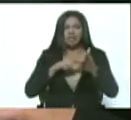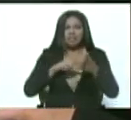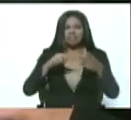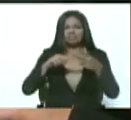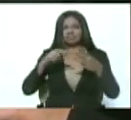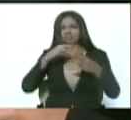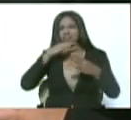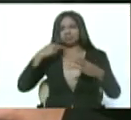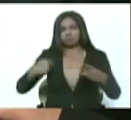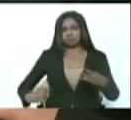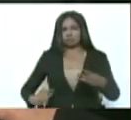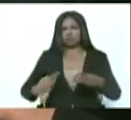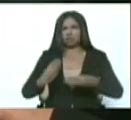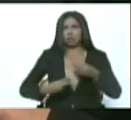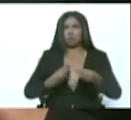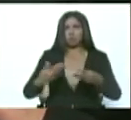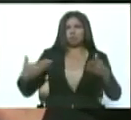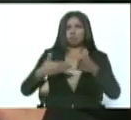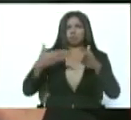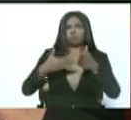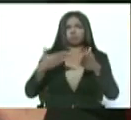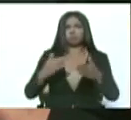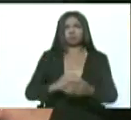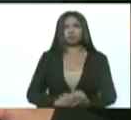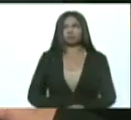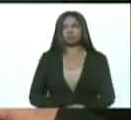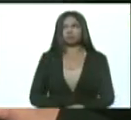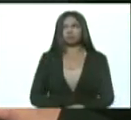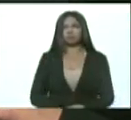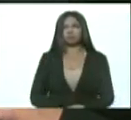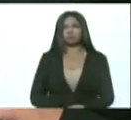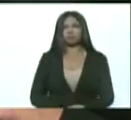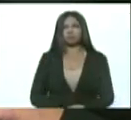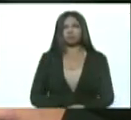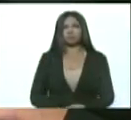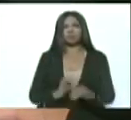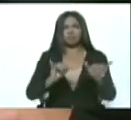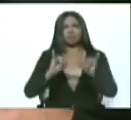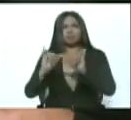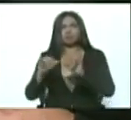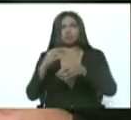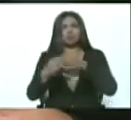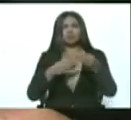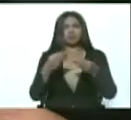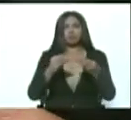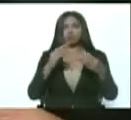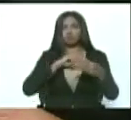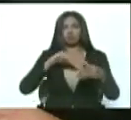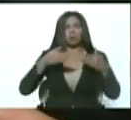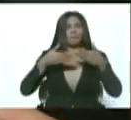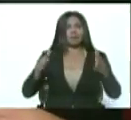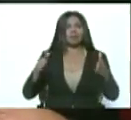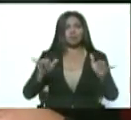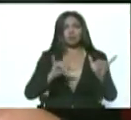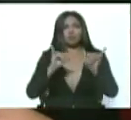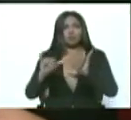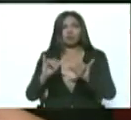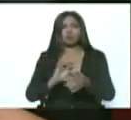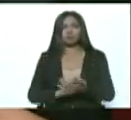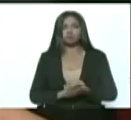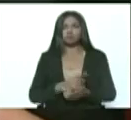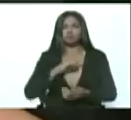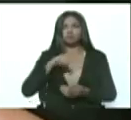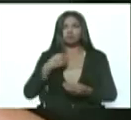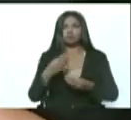se visualizan para sortearlas? Bueno, precisamente es una discusión que se va a abrir con fuerza en el movimiento de países